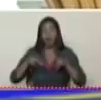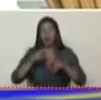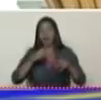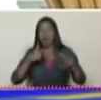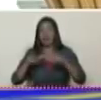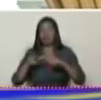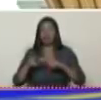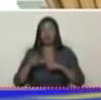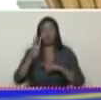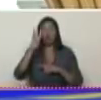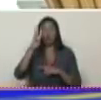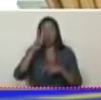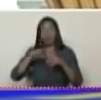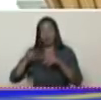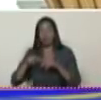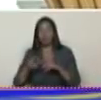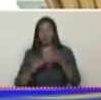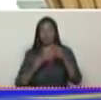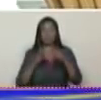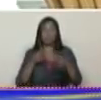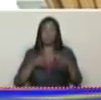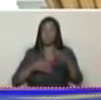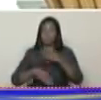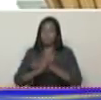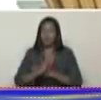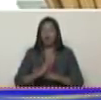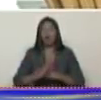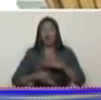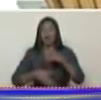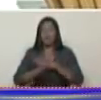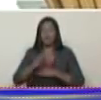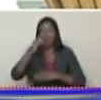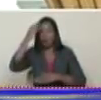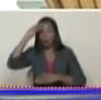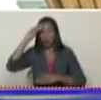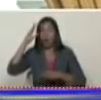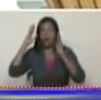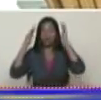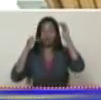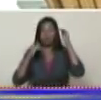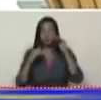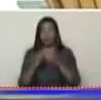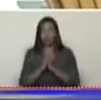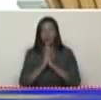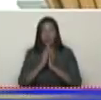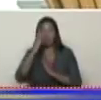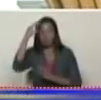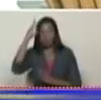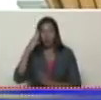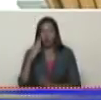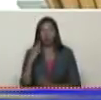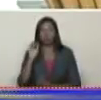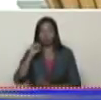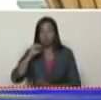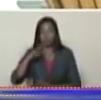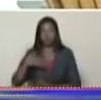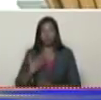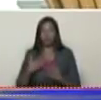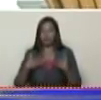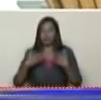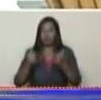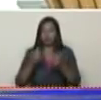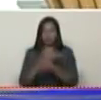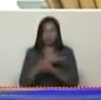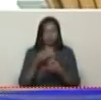4 niños, de 4 casos que van para Cuba a ser atendidos y con el favor de Dios a ser sanados, a